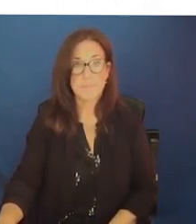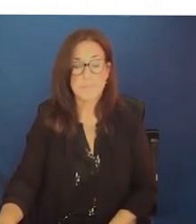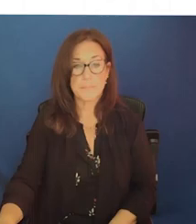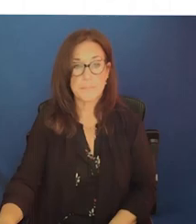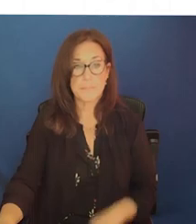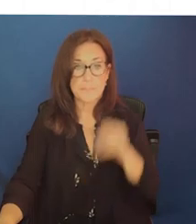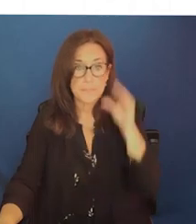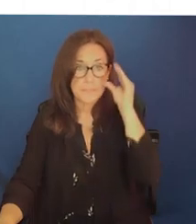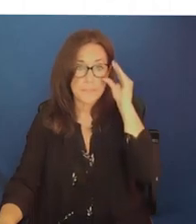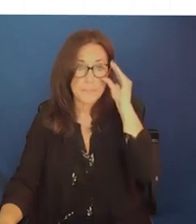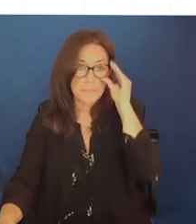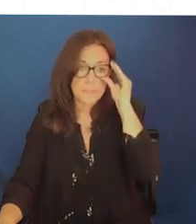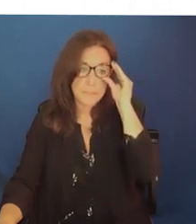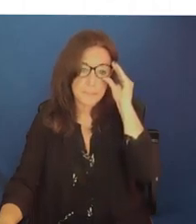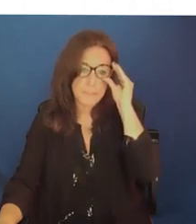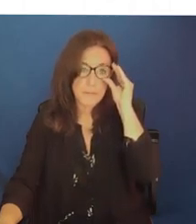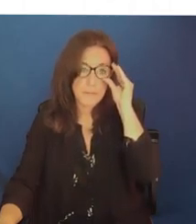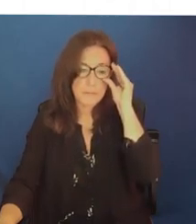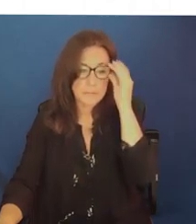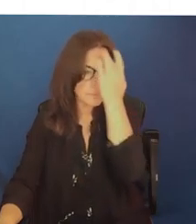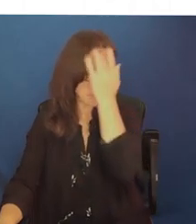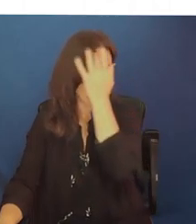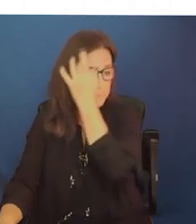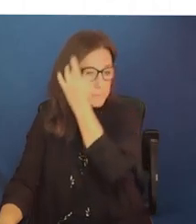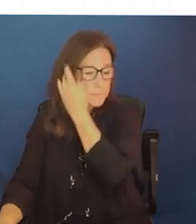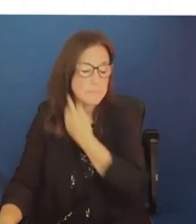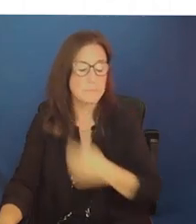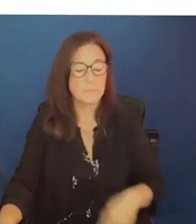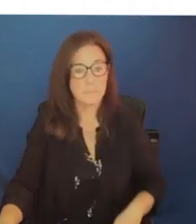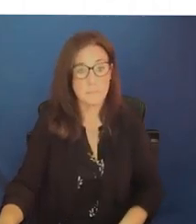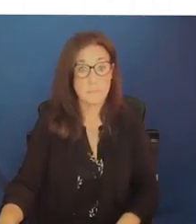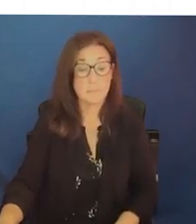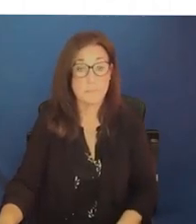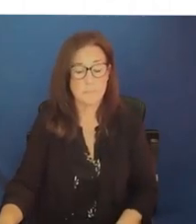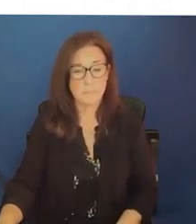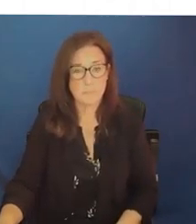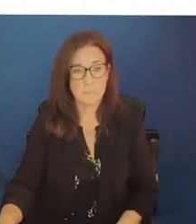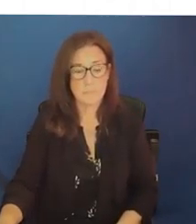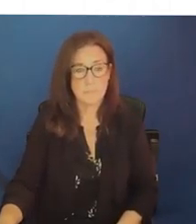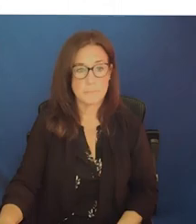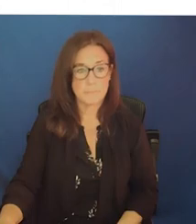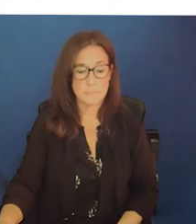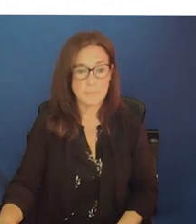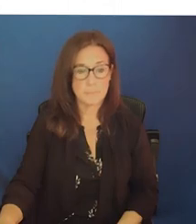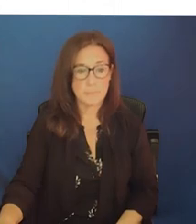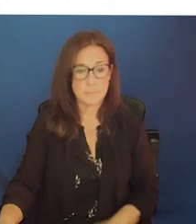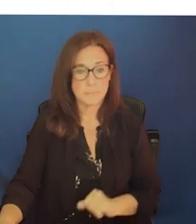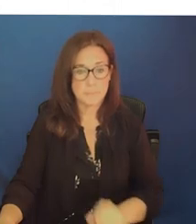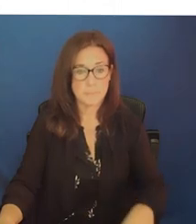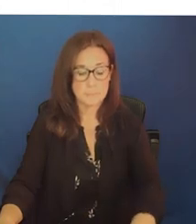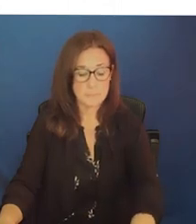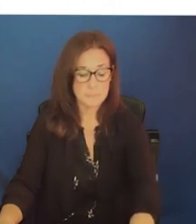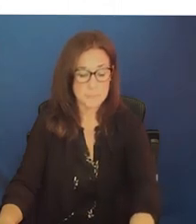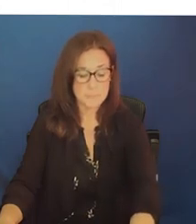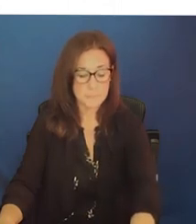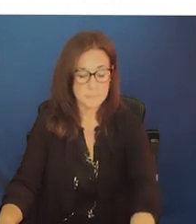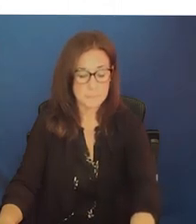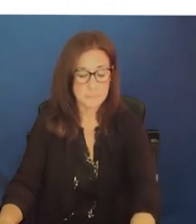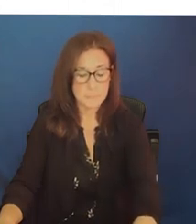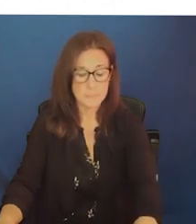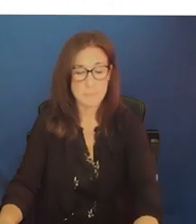un ipad o su teléfono localice el menú de tres puntos haga clic en interpretación de idiomas elija español y